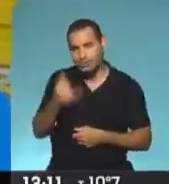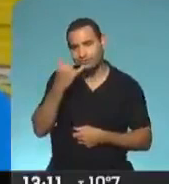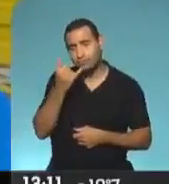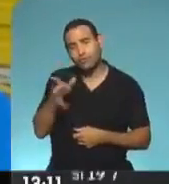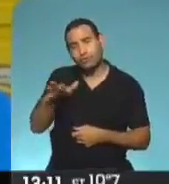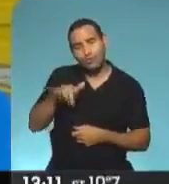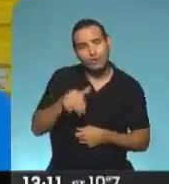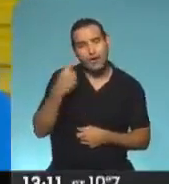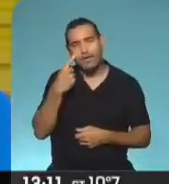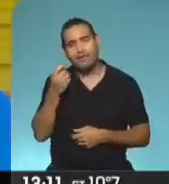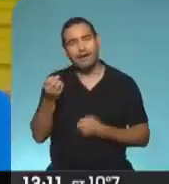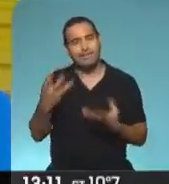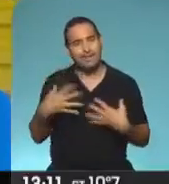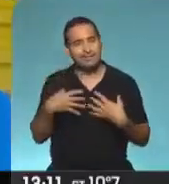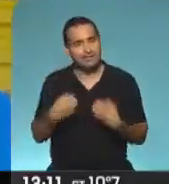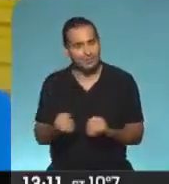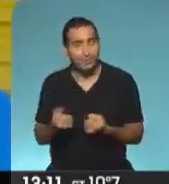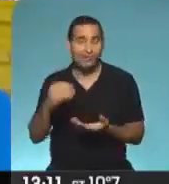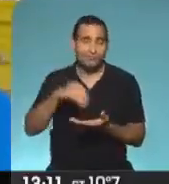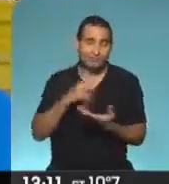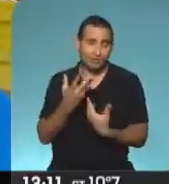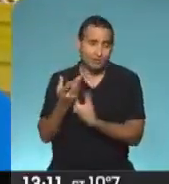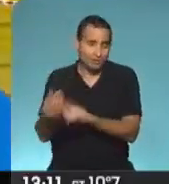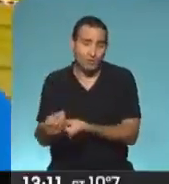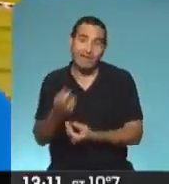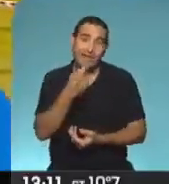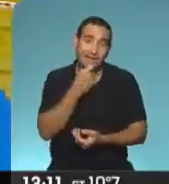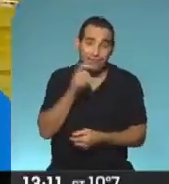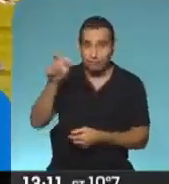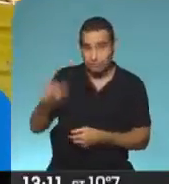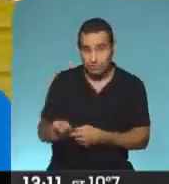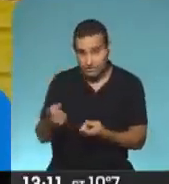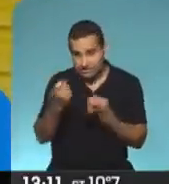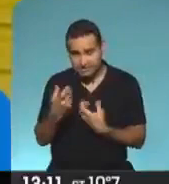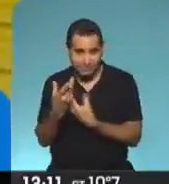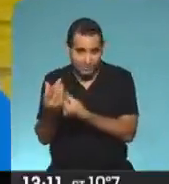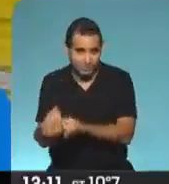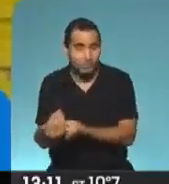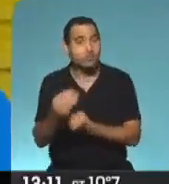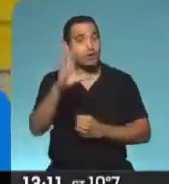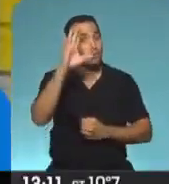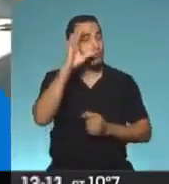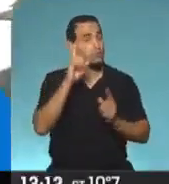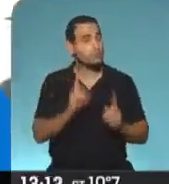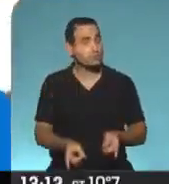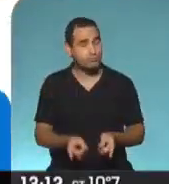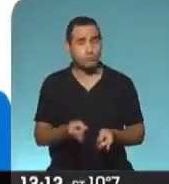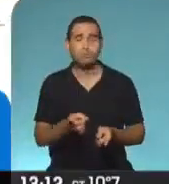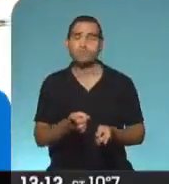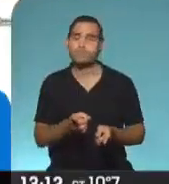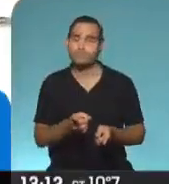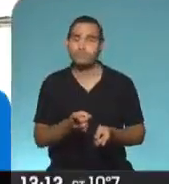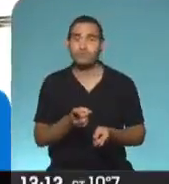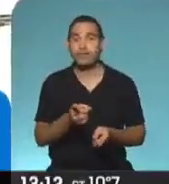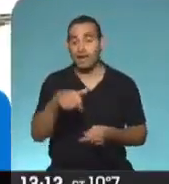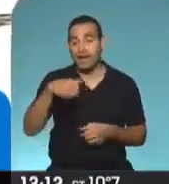diarios para evaluar su evolución y brindarles asistencia en caso de que la requieran. Recordemos también, Ale, que si bien hasta